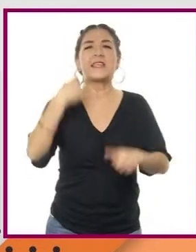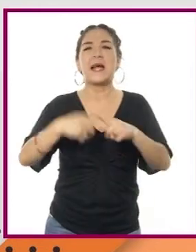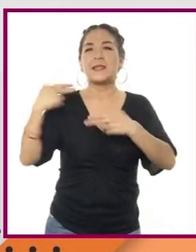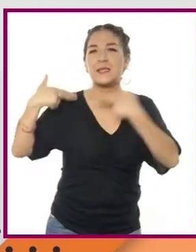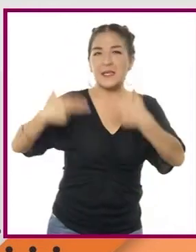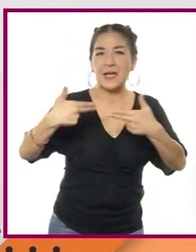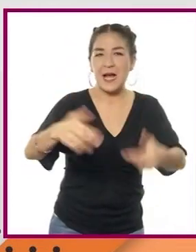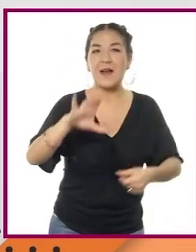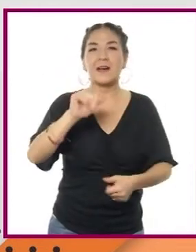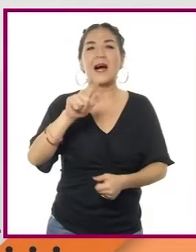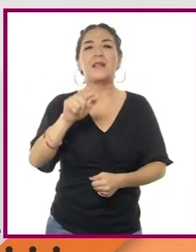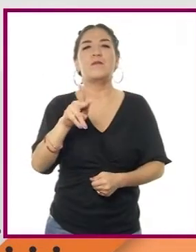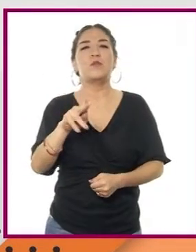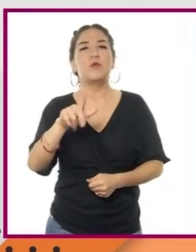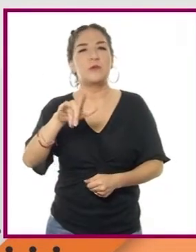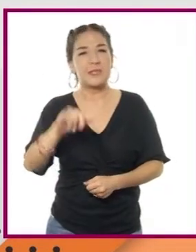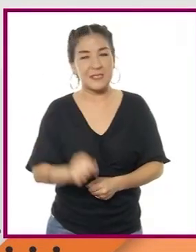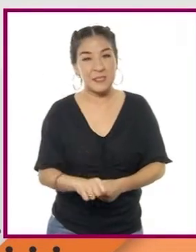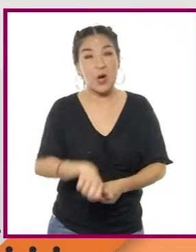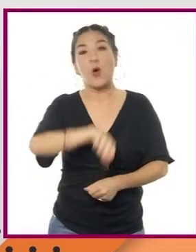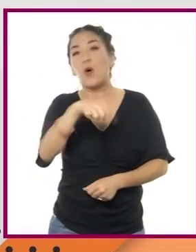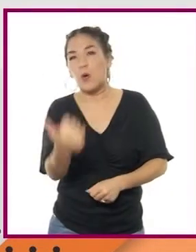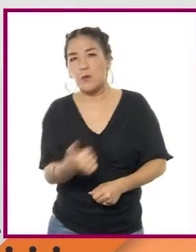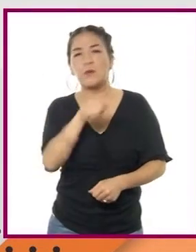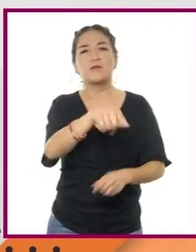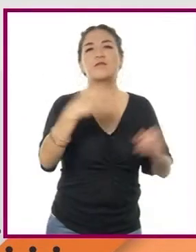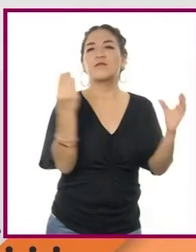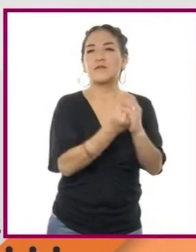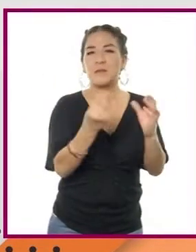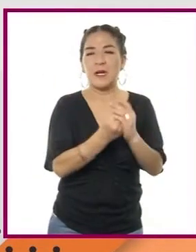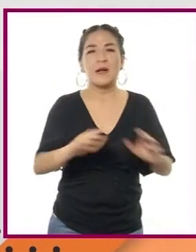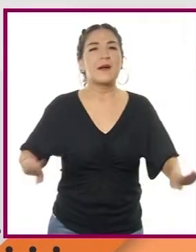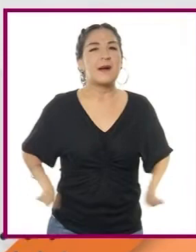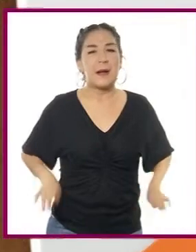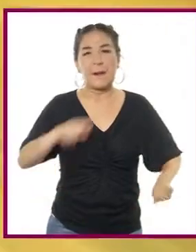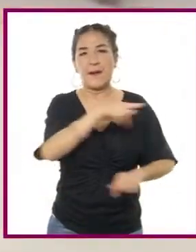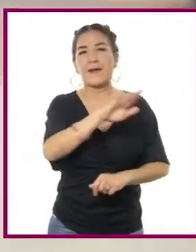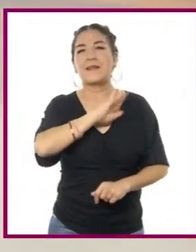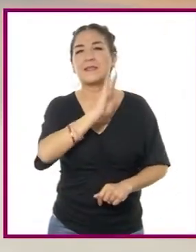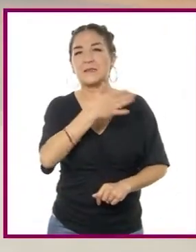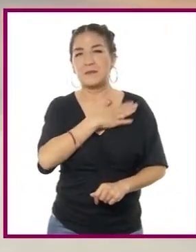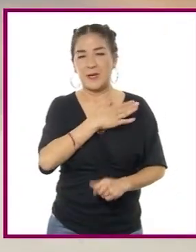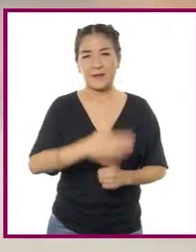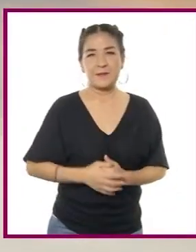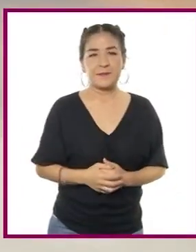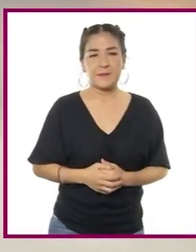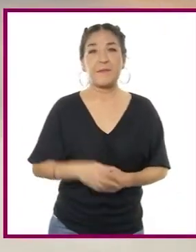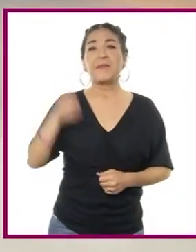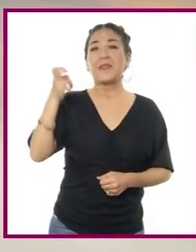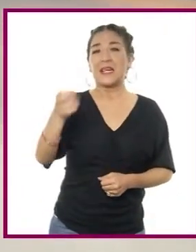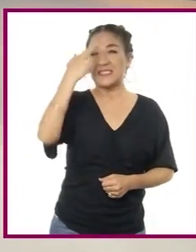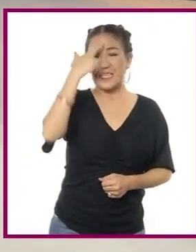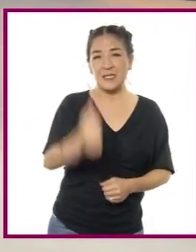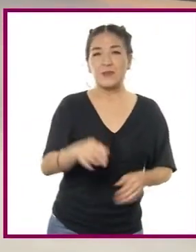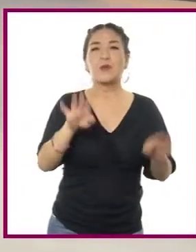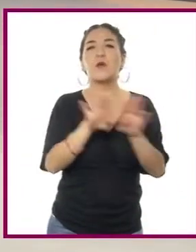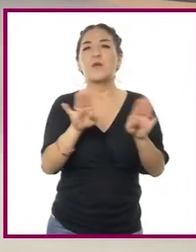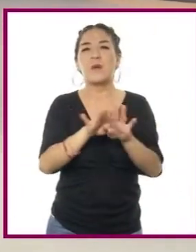los calpulis, y por otro, la propiedad privada de los españoles. Debido a que el pastoreo y el cultivo